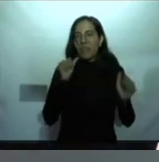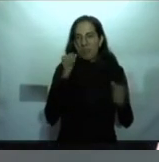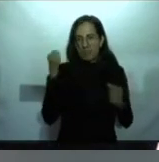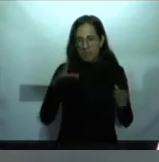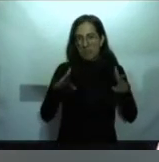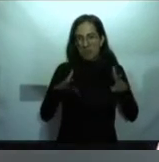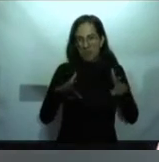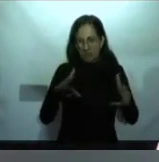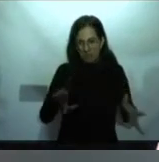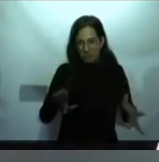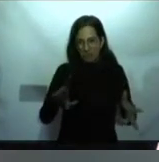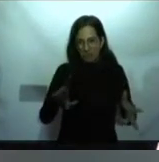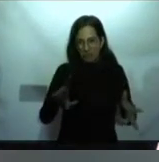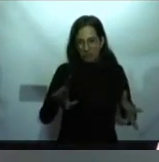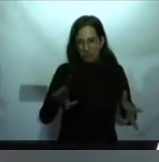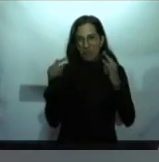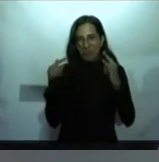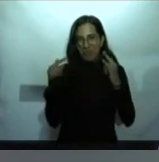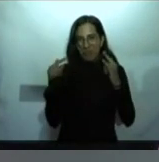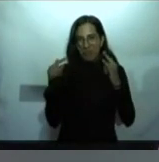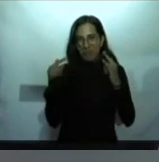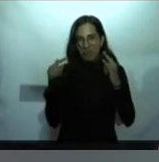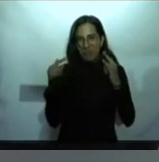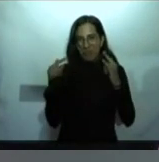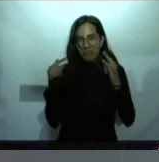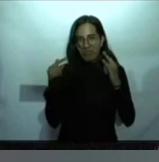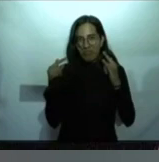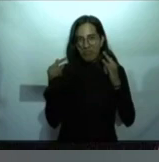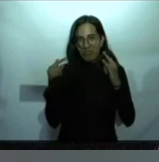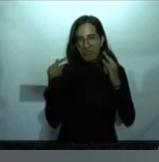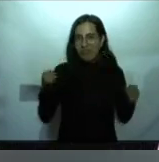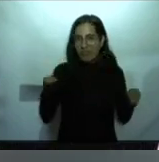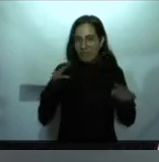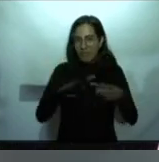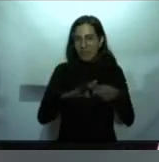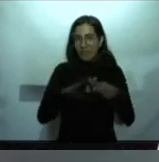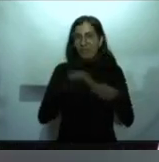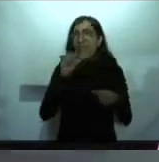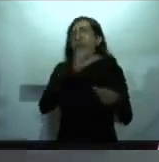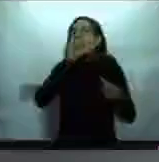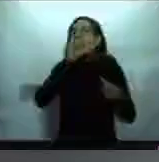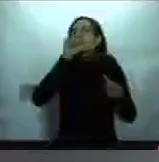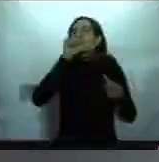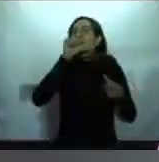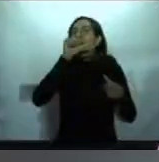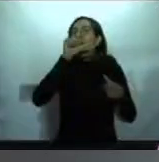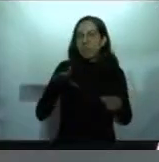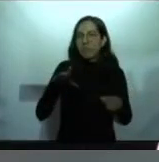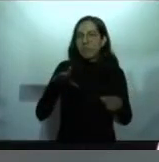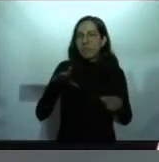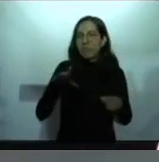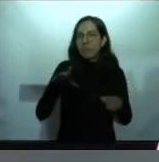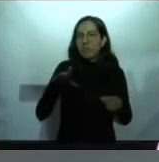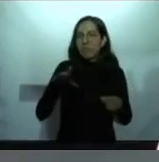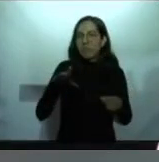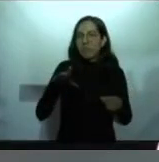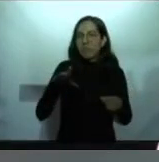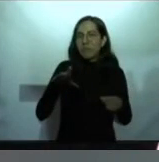desde Salina Cruz hasta el límite con Guerrero y de ahí hasta